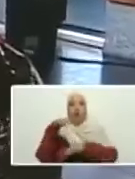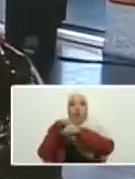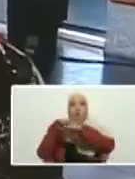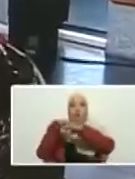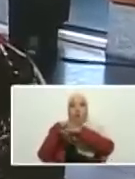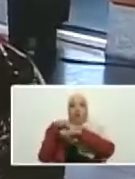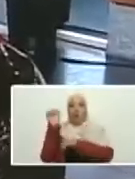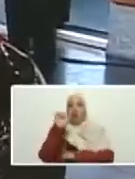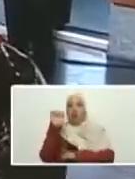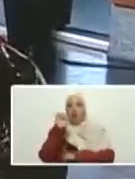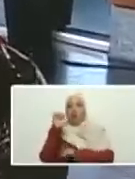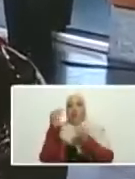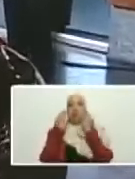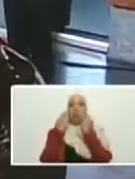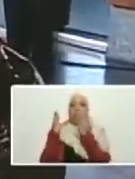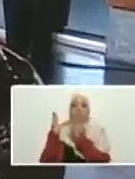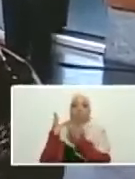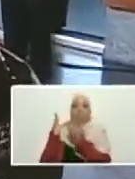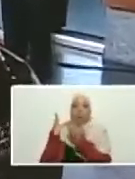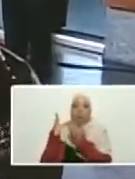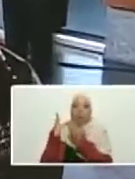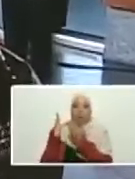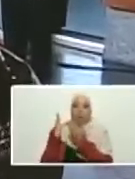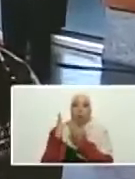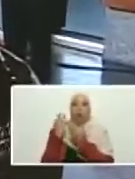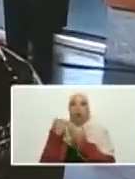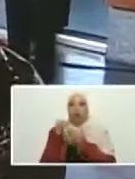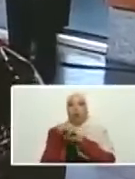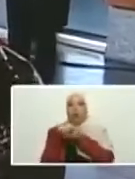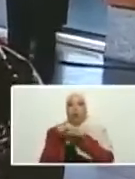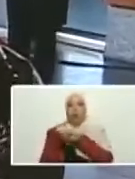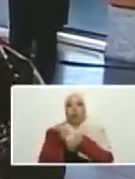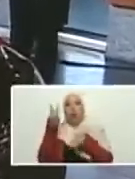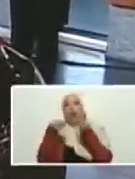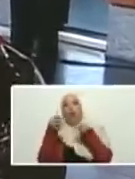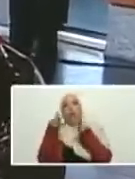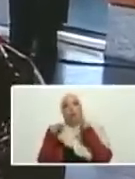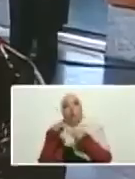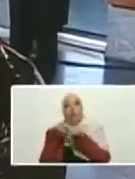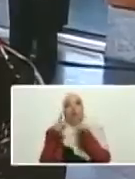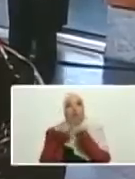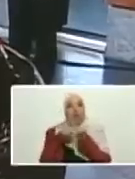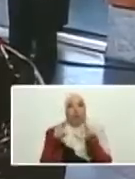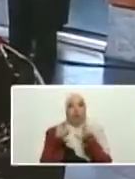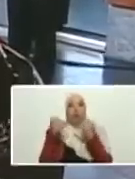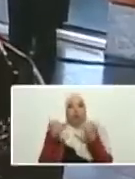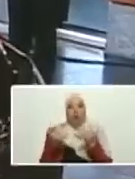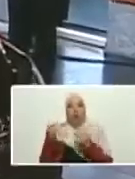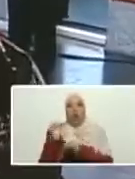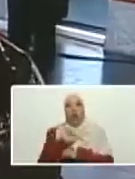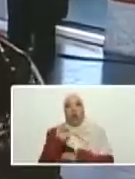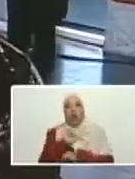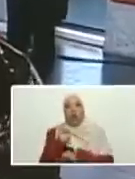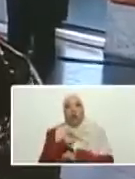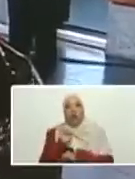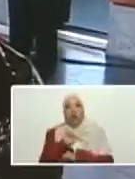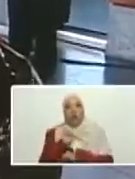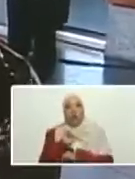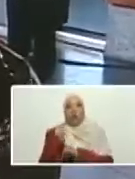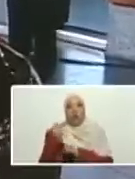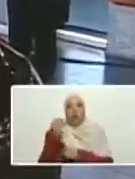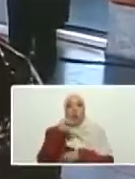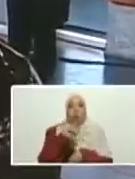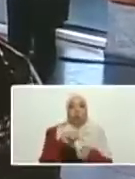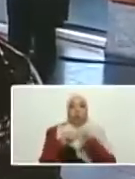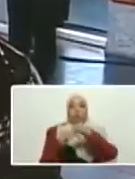Transporte, precisamente. Bueno, vamos a ver en la Expo distintas cosas. Este carro que vamos a ensamblar en